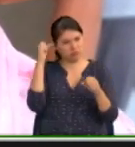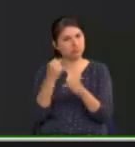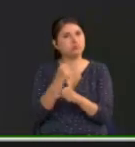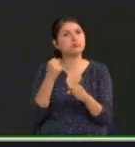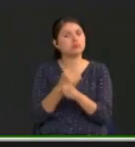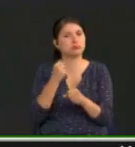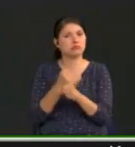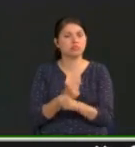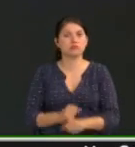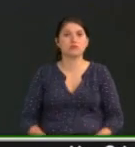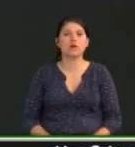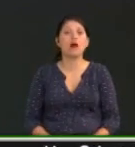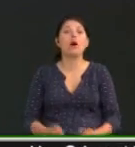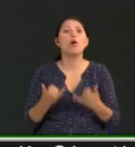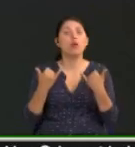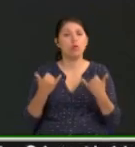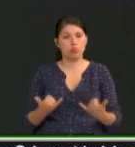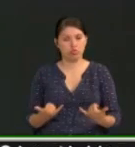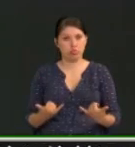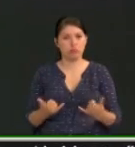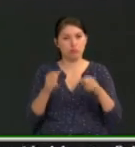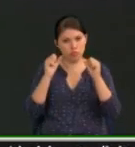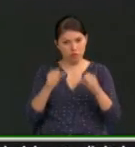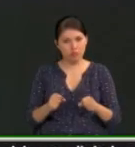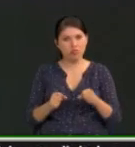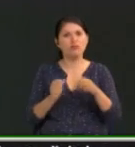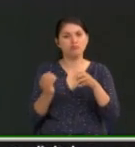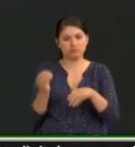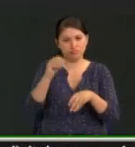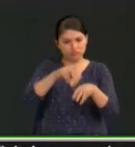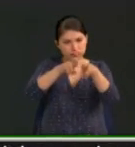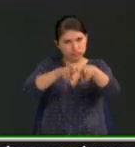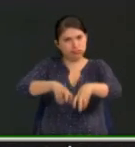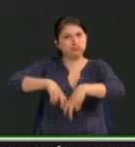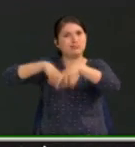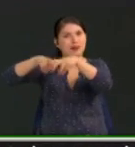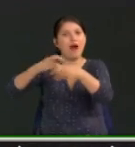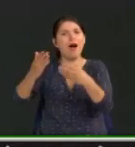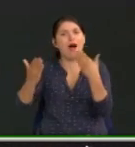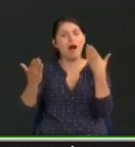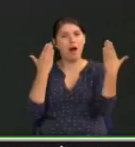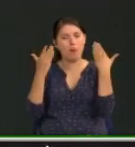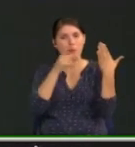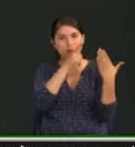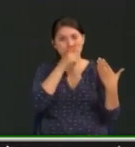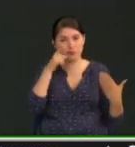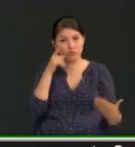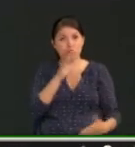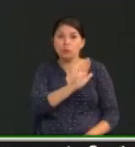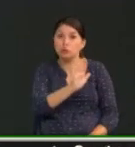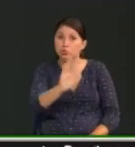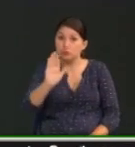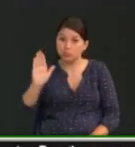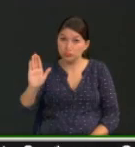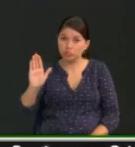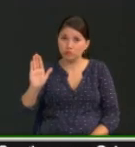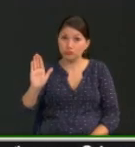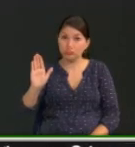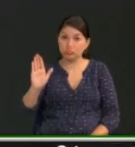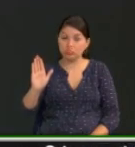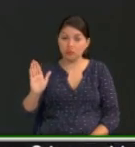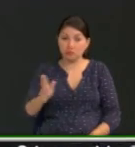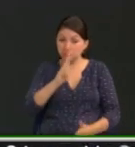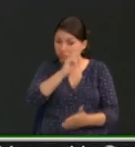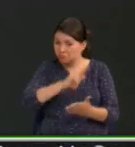trabajar. Ahora podemos sembrar en nuestros campos. Cuando ustedes